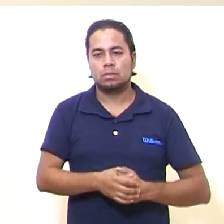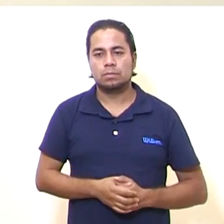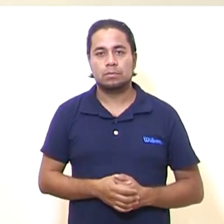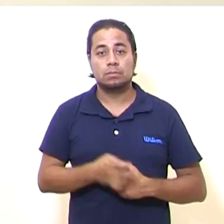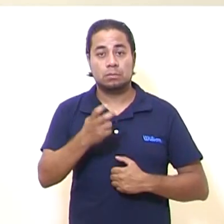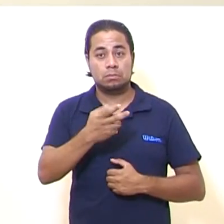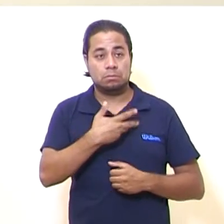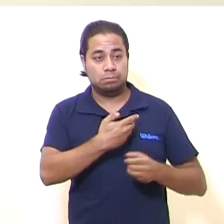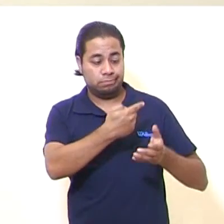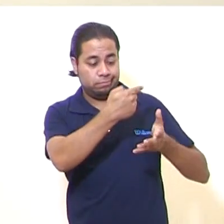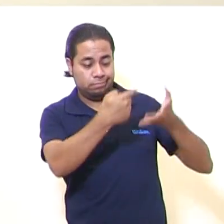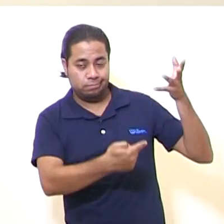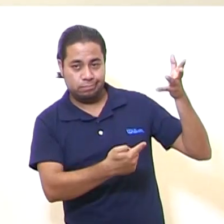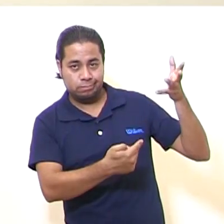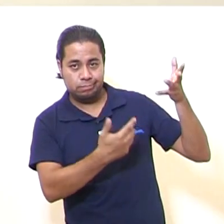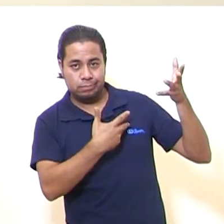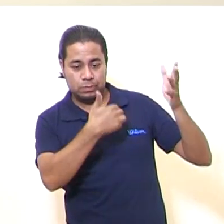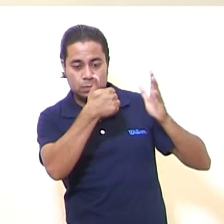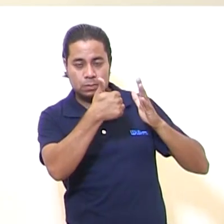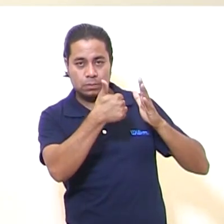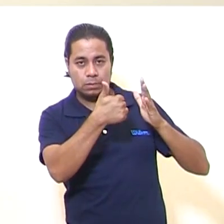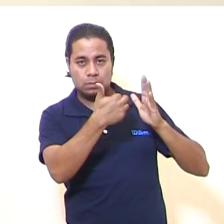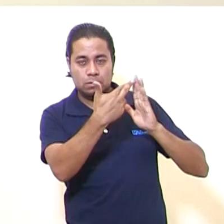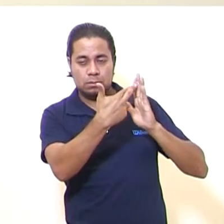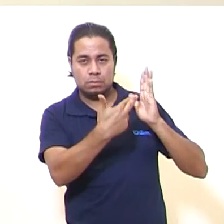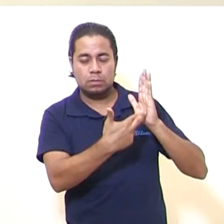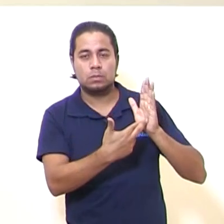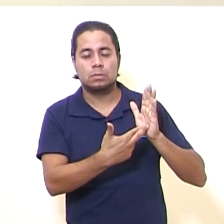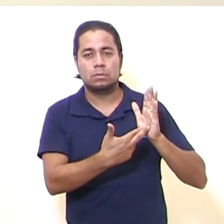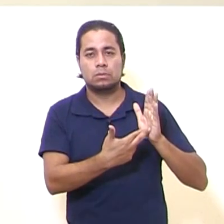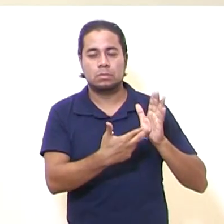como tenemos ahorita los seis